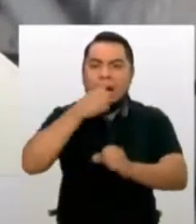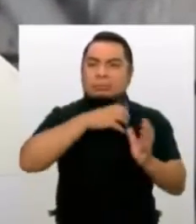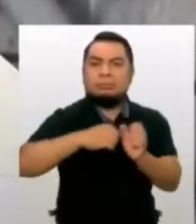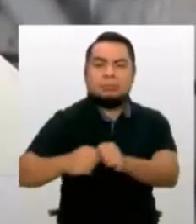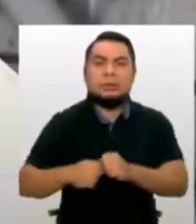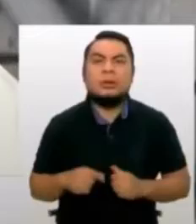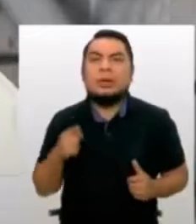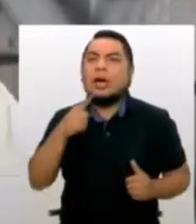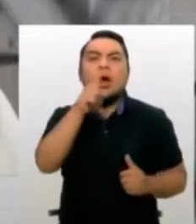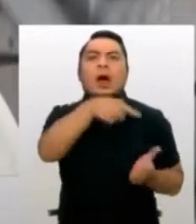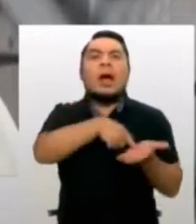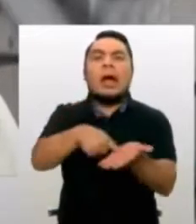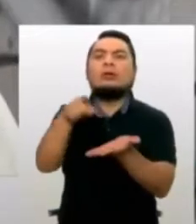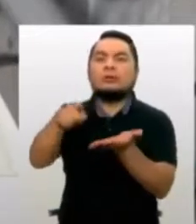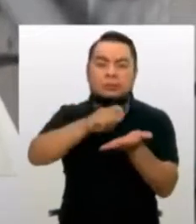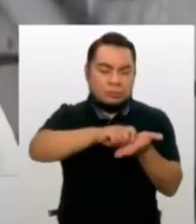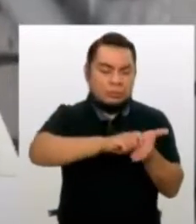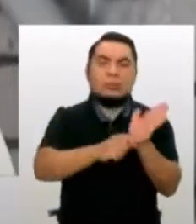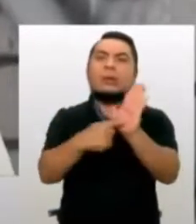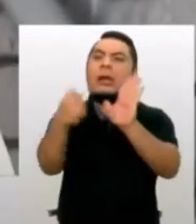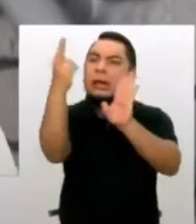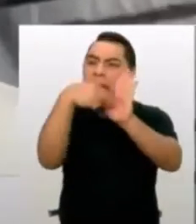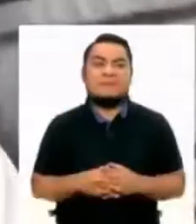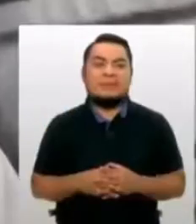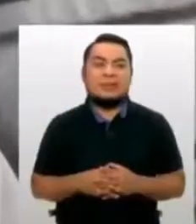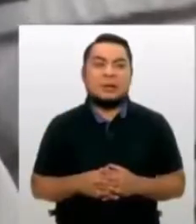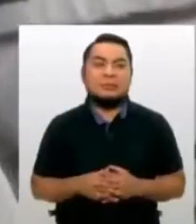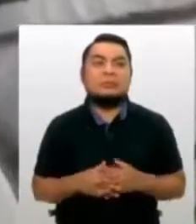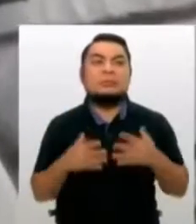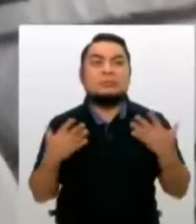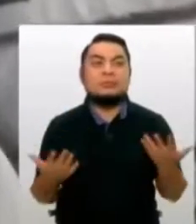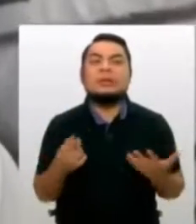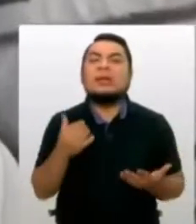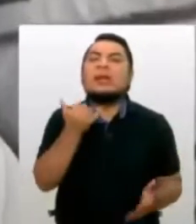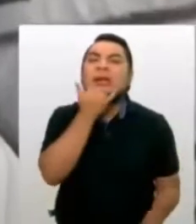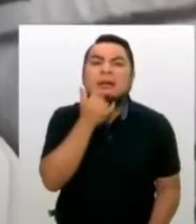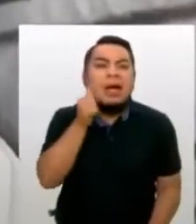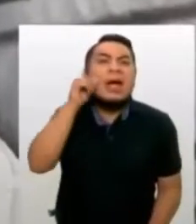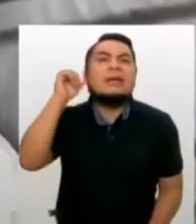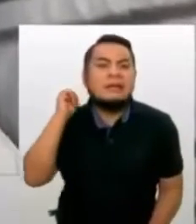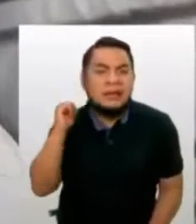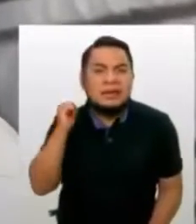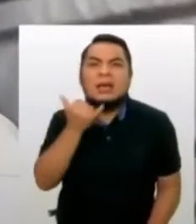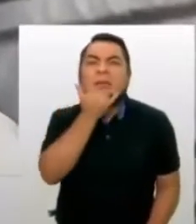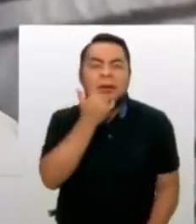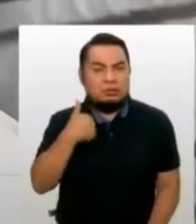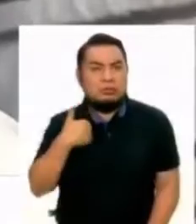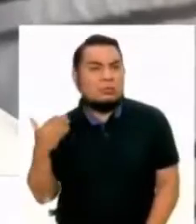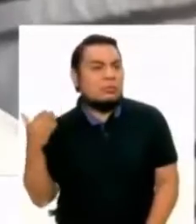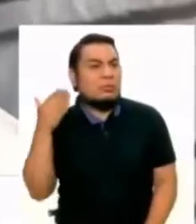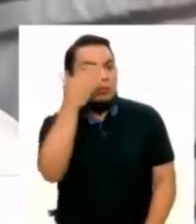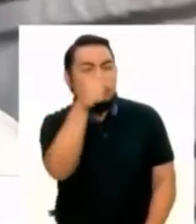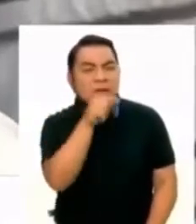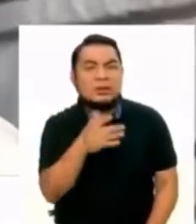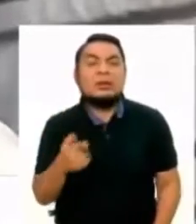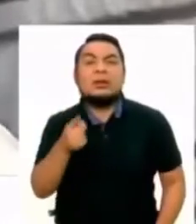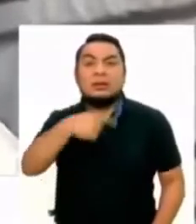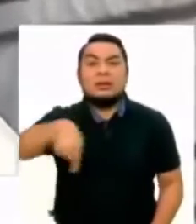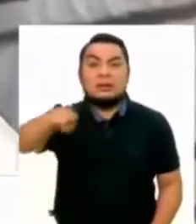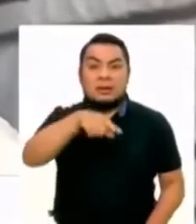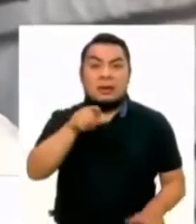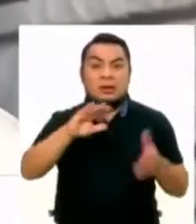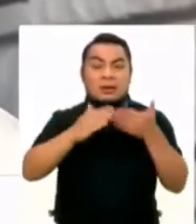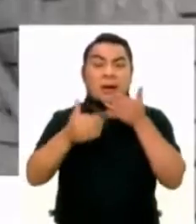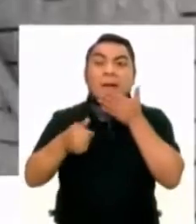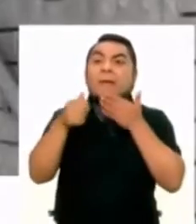al presidente de la República y a su familia. Escuchemos. Lo que ha sucedido ayer es de una u otra manera avalado con los dichos